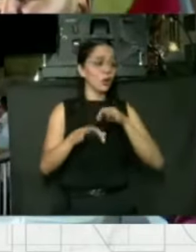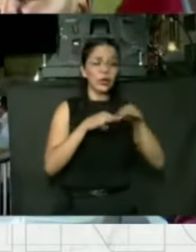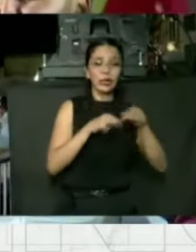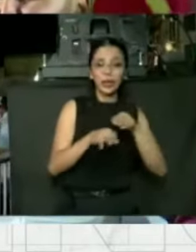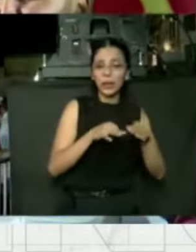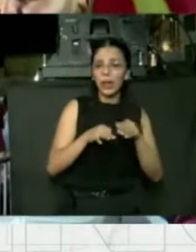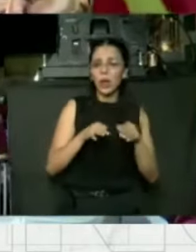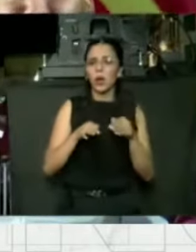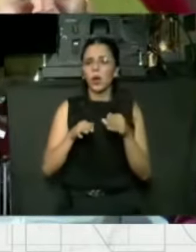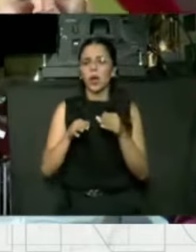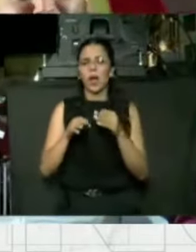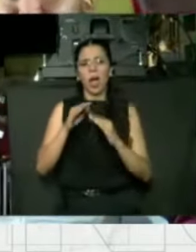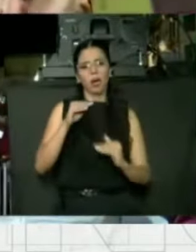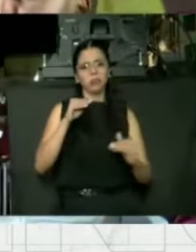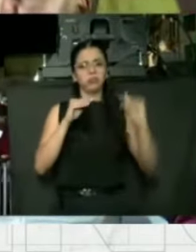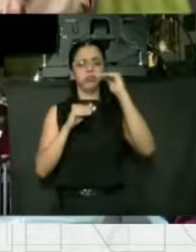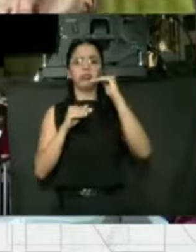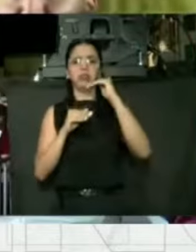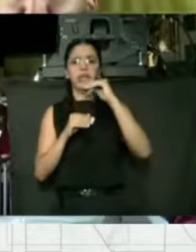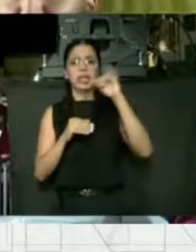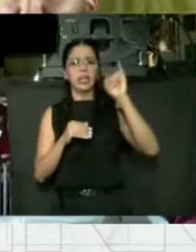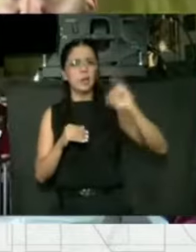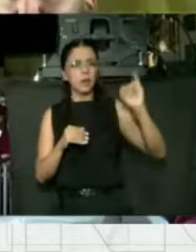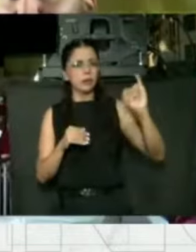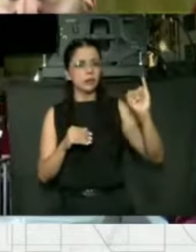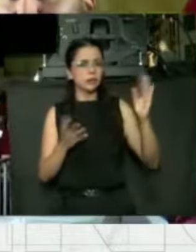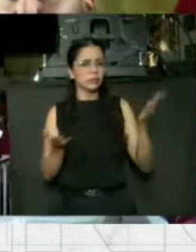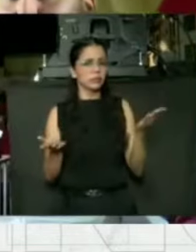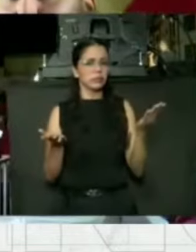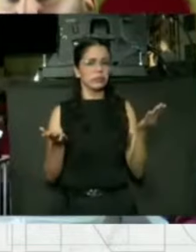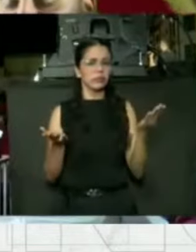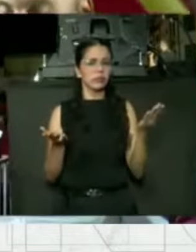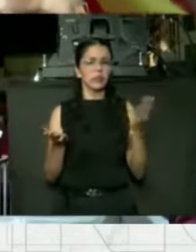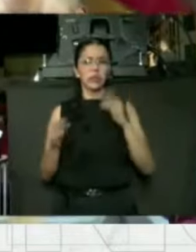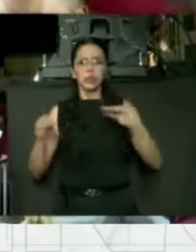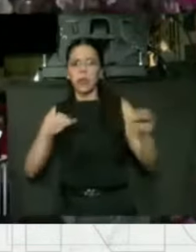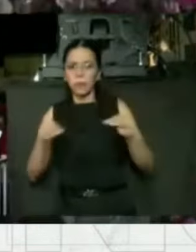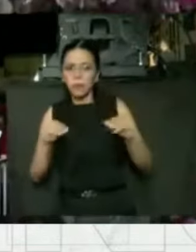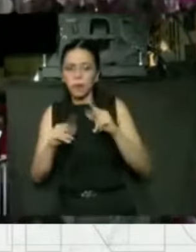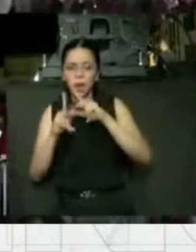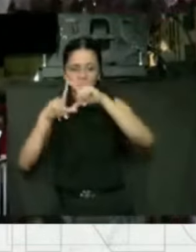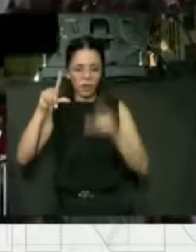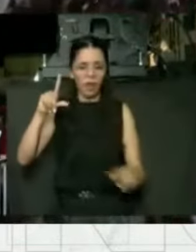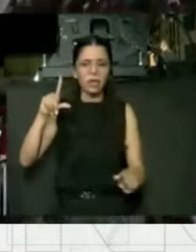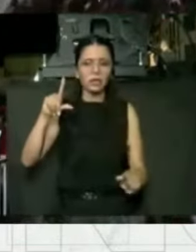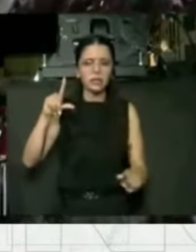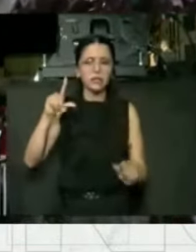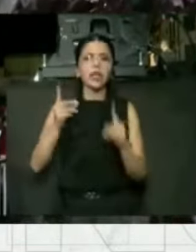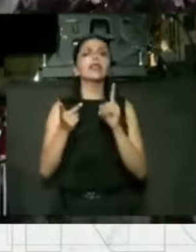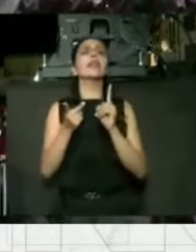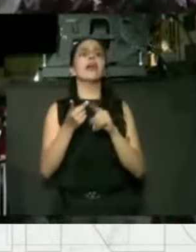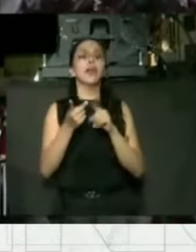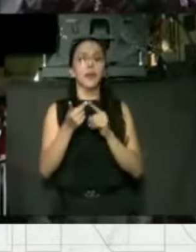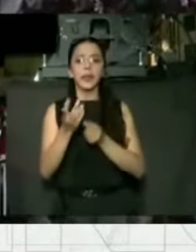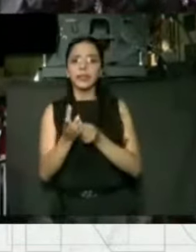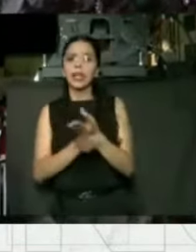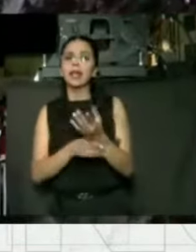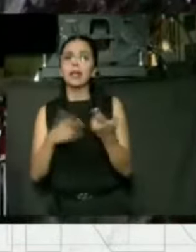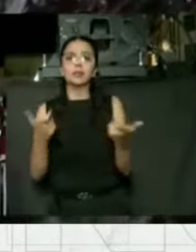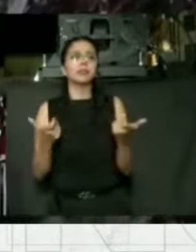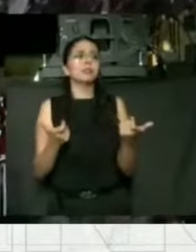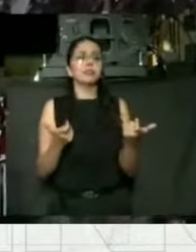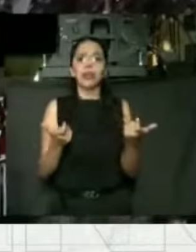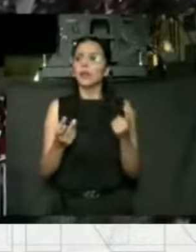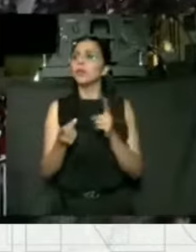¿A poco aumentó los impuestos? ¿A poco endeudó al país? ¿Y de dónde salieron los recursos?